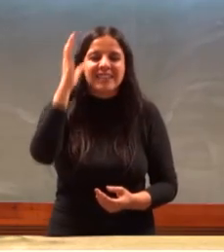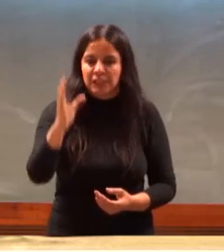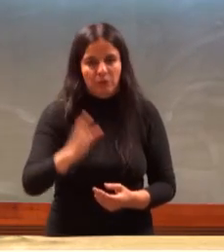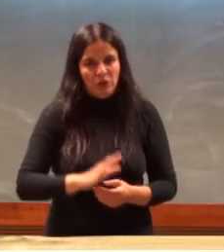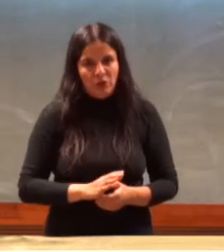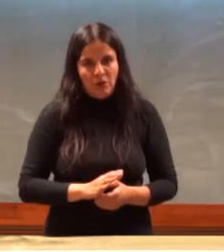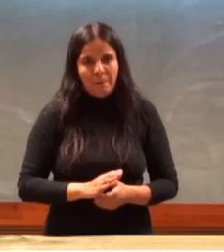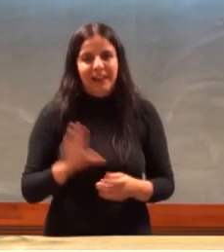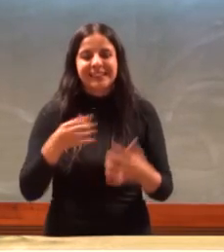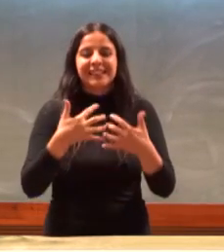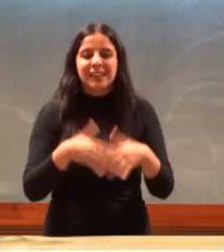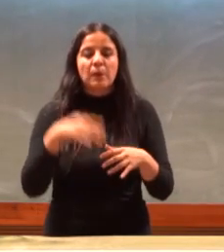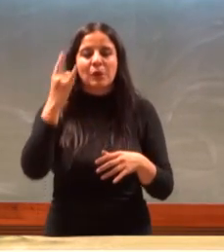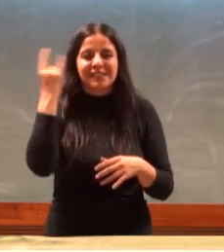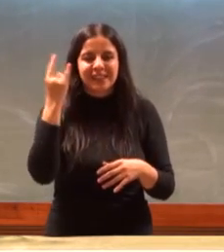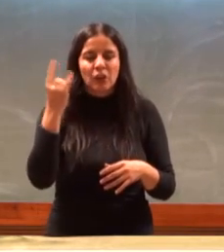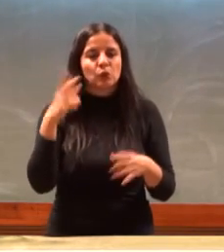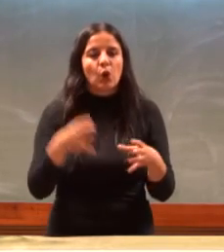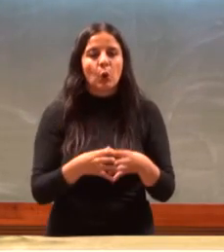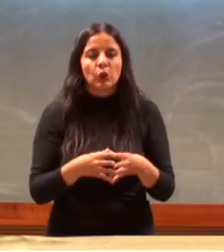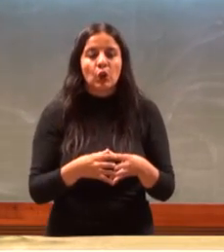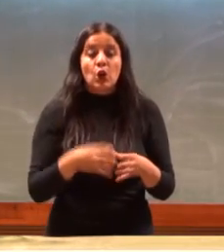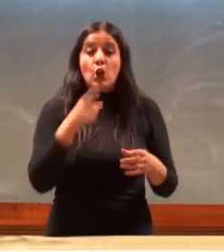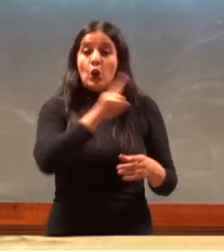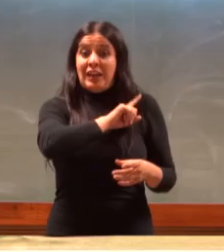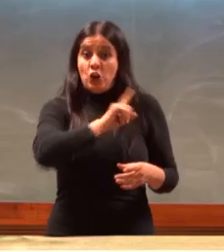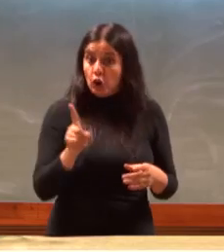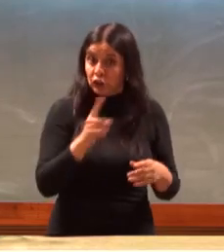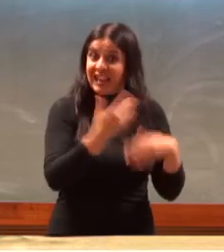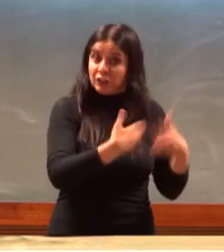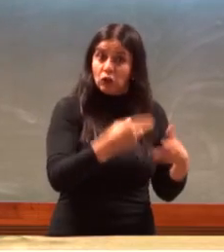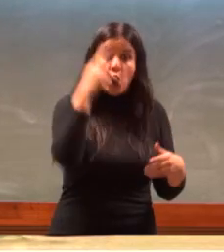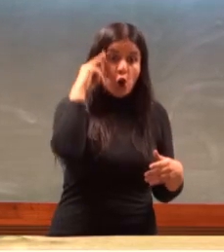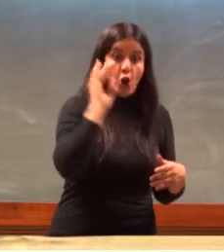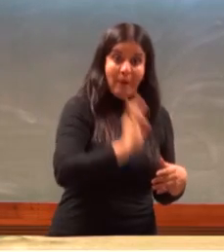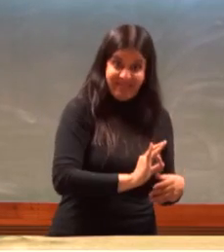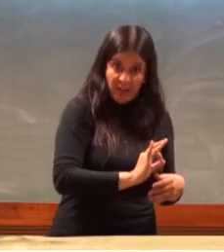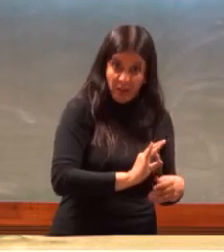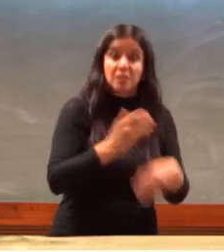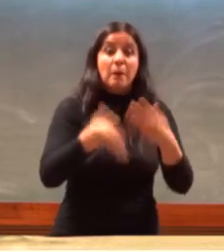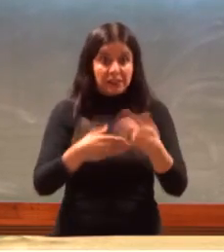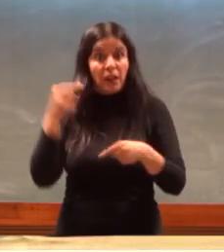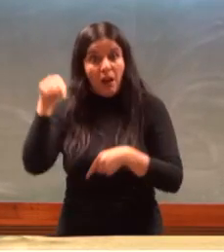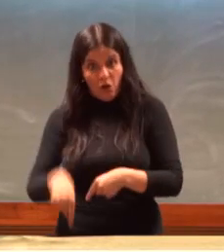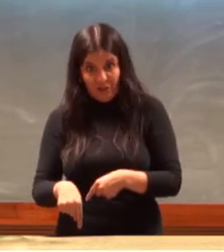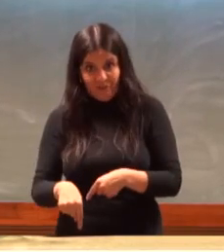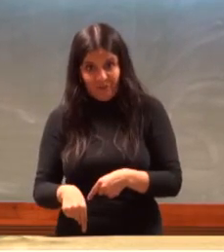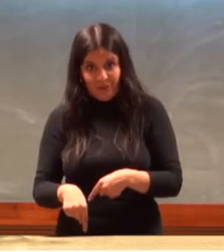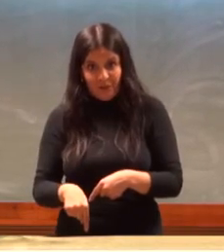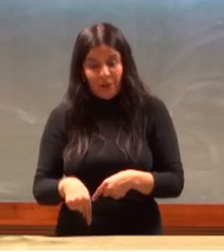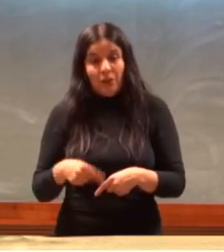conjunto lo que no se pudo hacer en los 90 se va a terminar de hacer en este momento a de